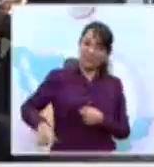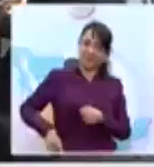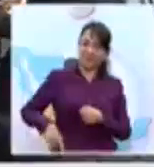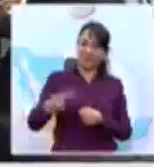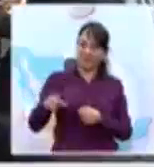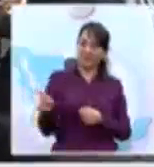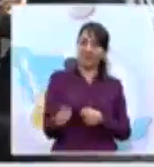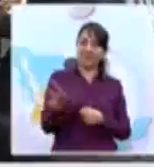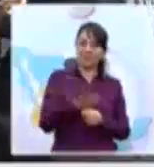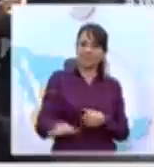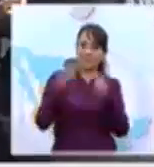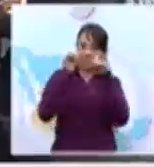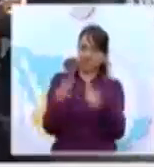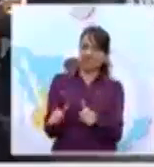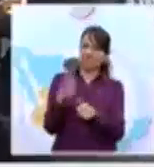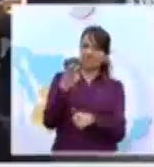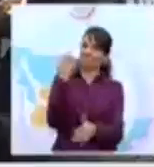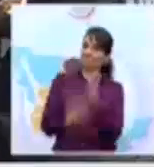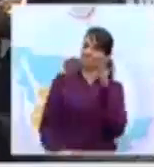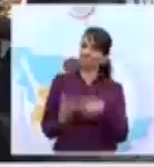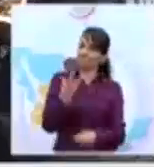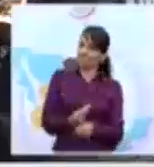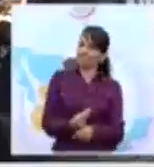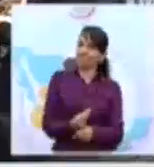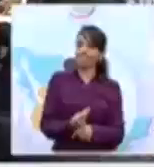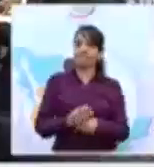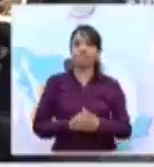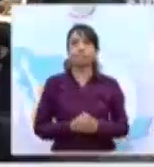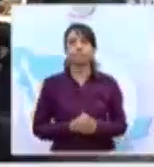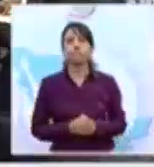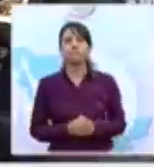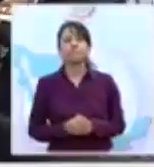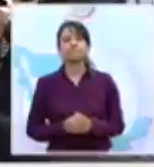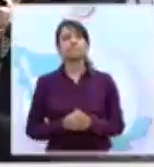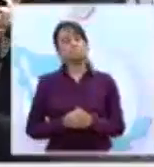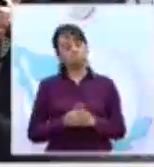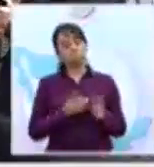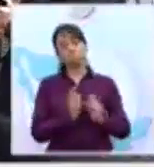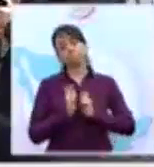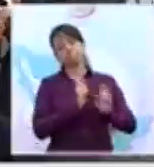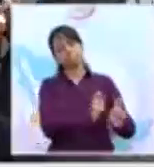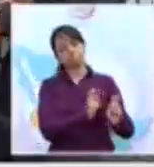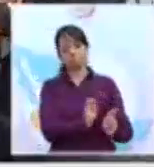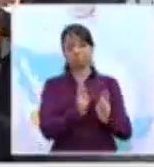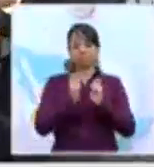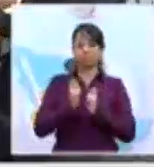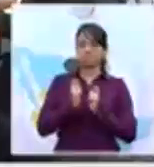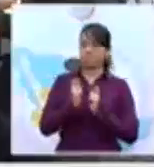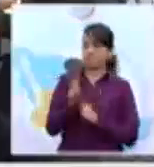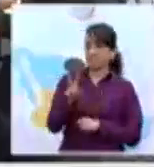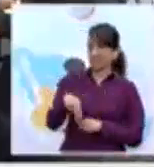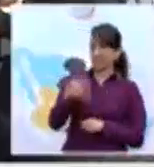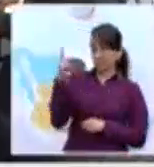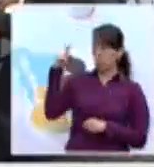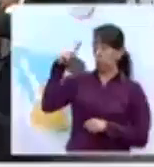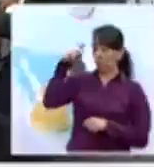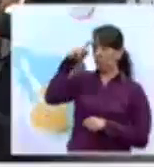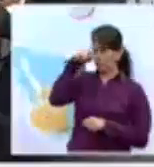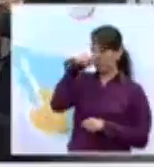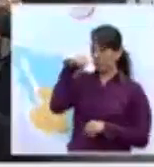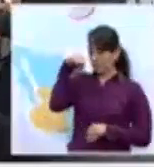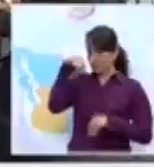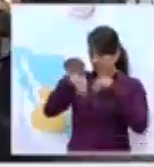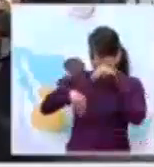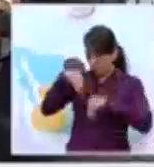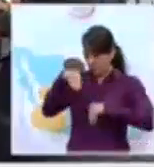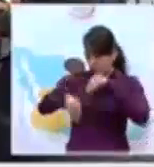Bueno, vemos aquí, por todo lo que se ha dicho, la complejidad para elaborar una política pública pertinente y